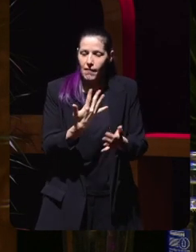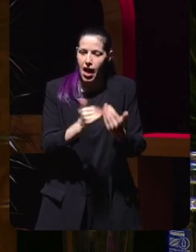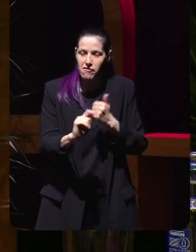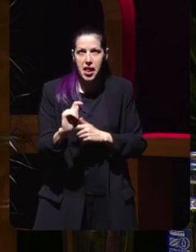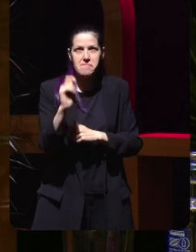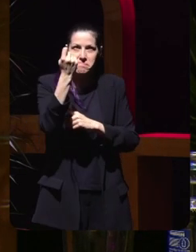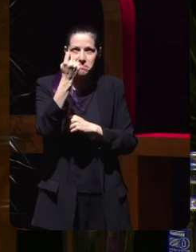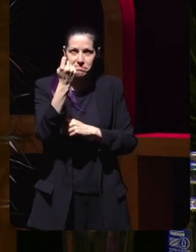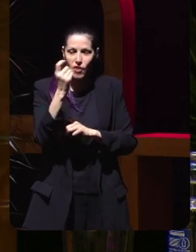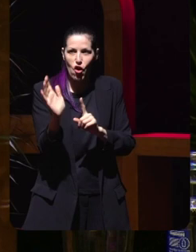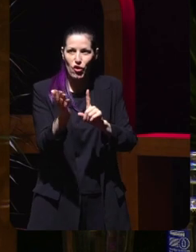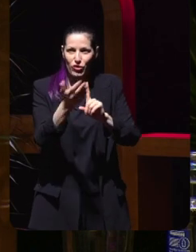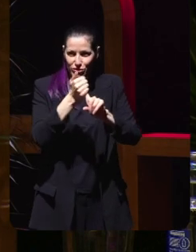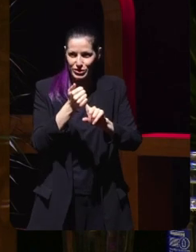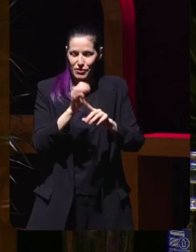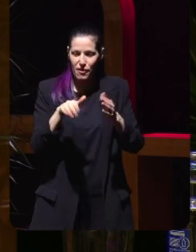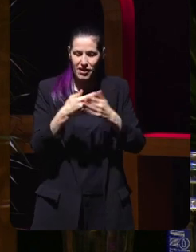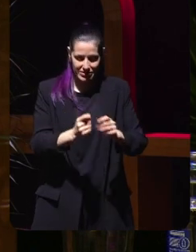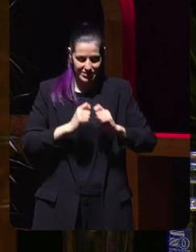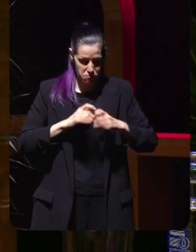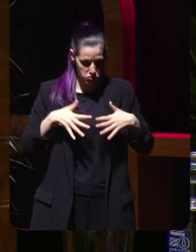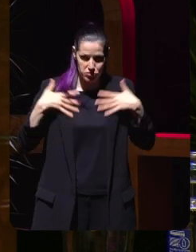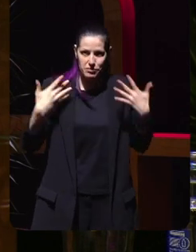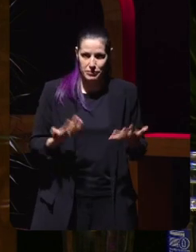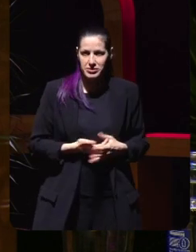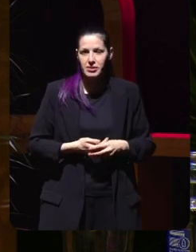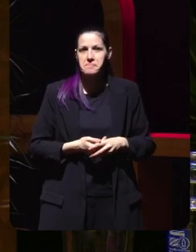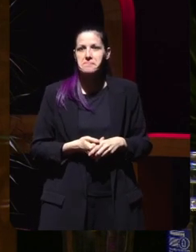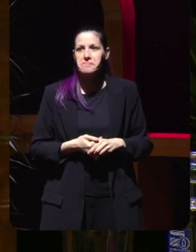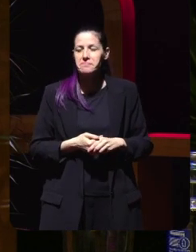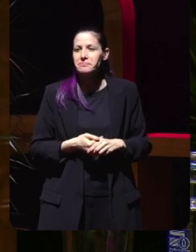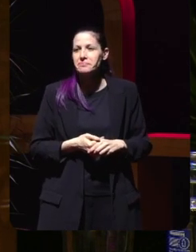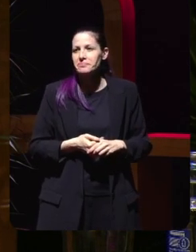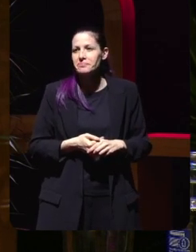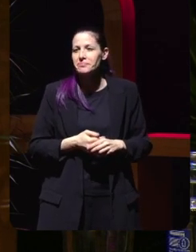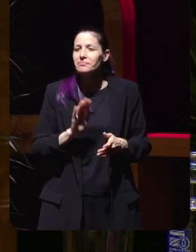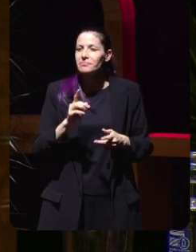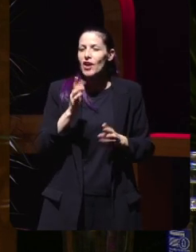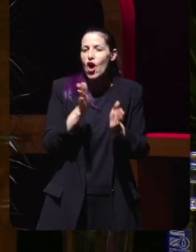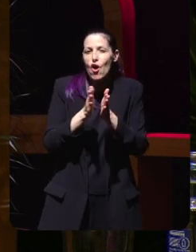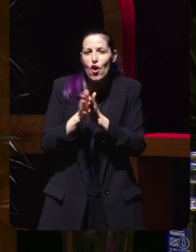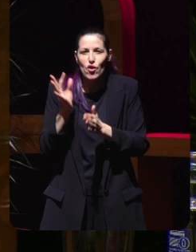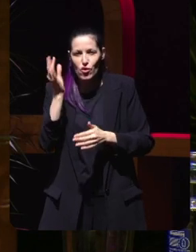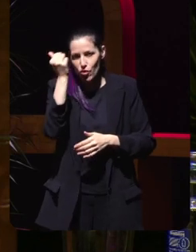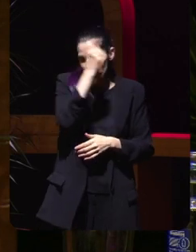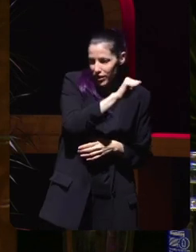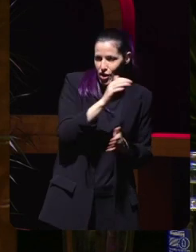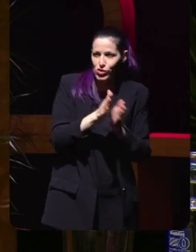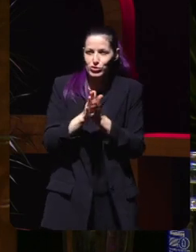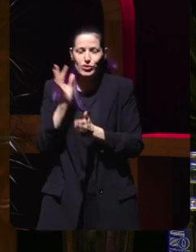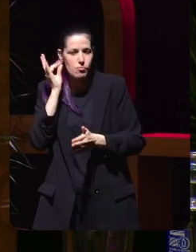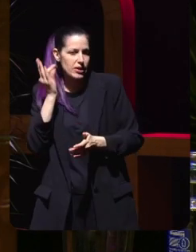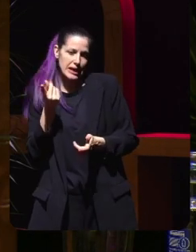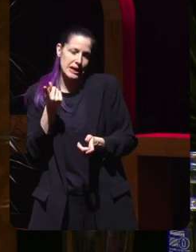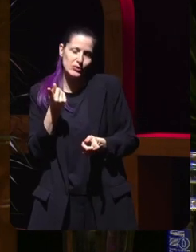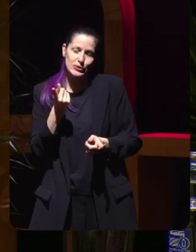digo que pues hay algún bueno os compañeros y las compañeras que son muy vivos conmigo no y